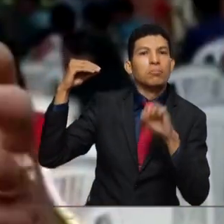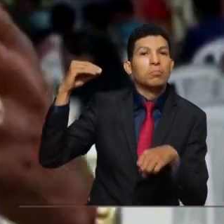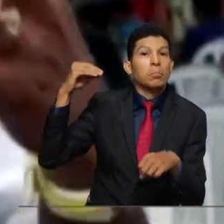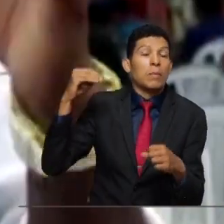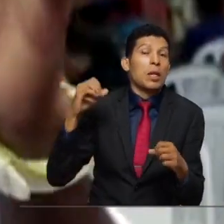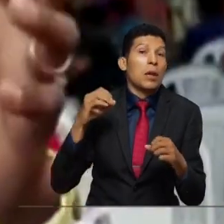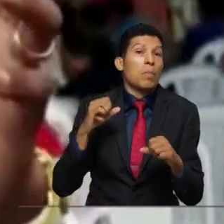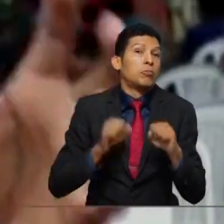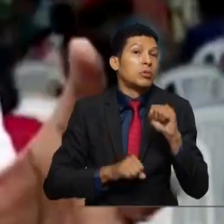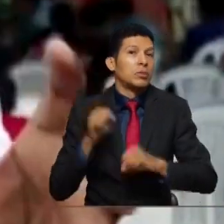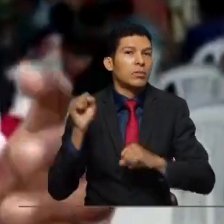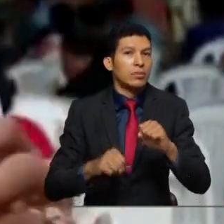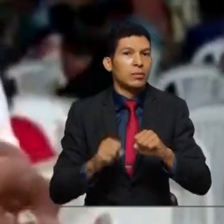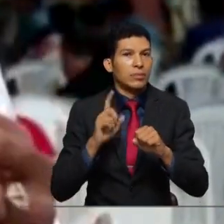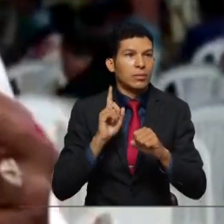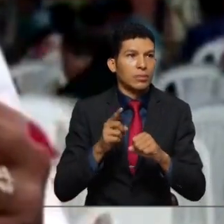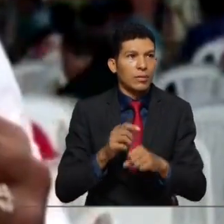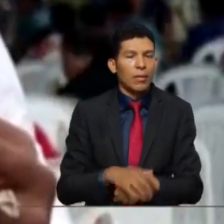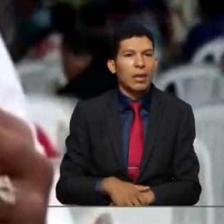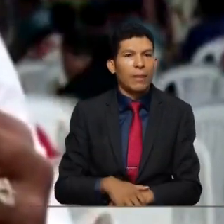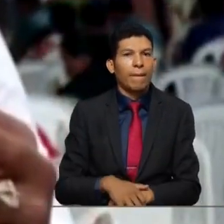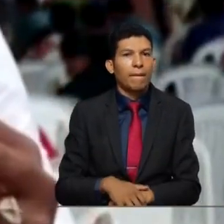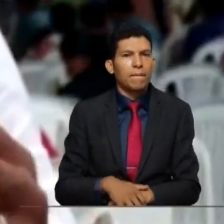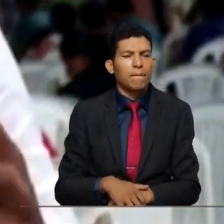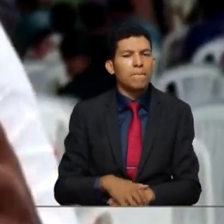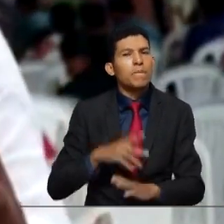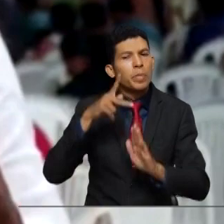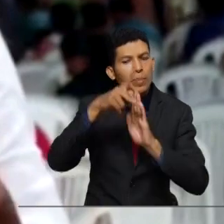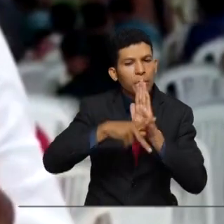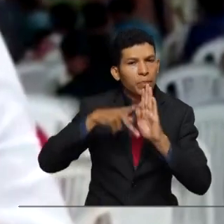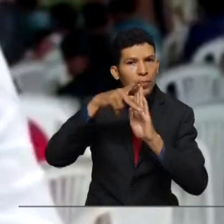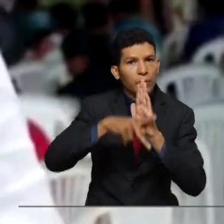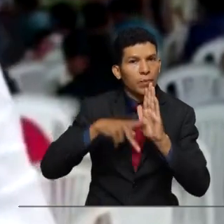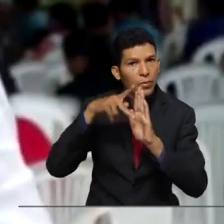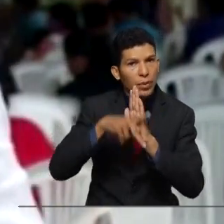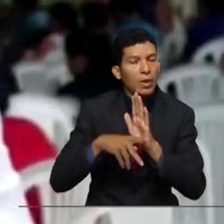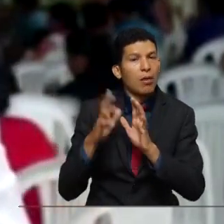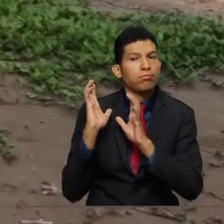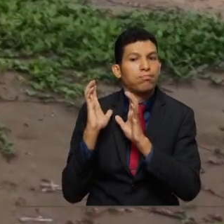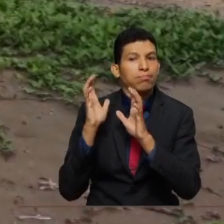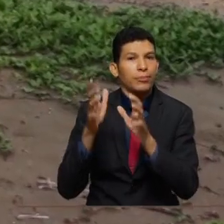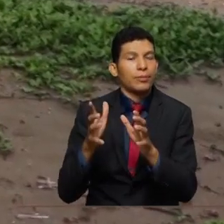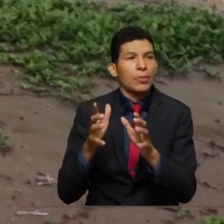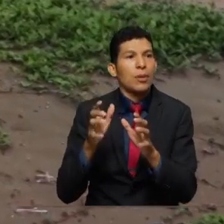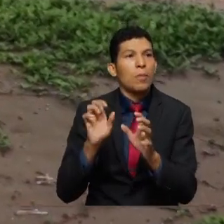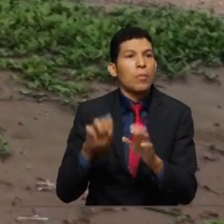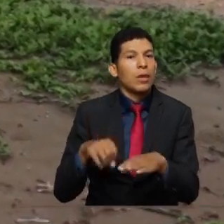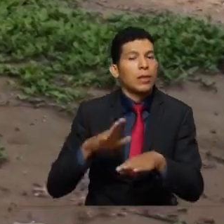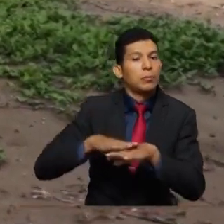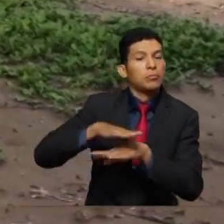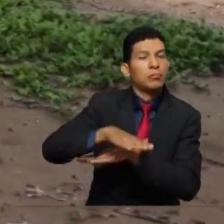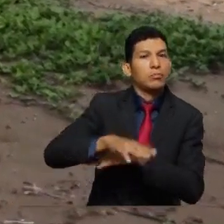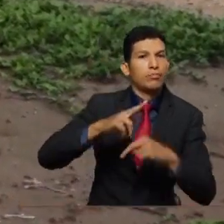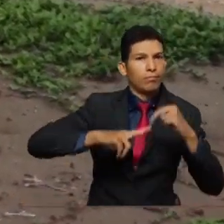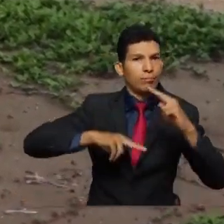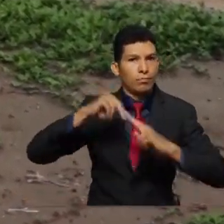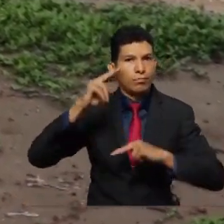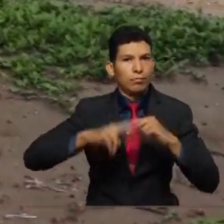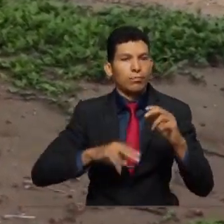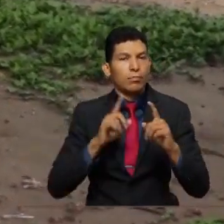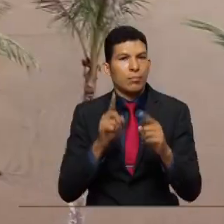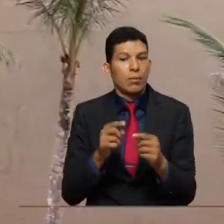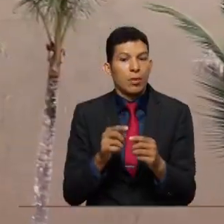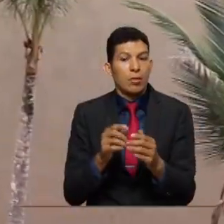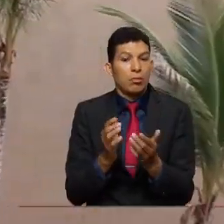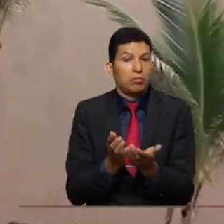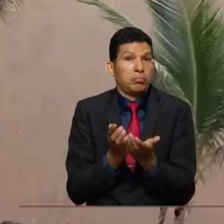ser por Cupica. Esta línea férrea de carga conlleva a una construcción de un puerto alterno, que